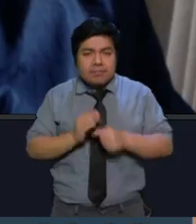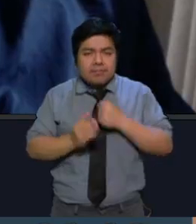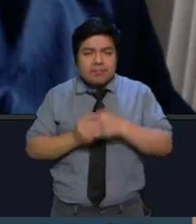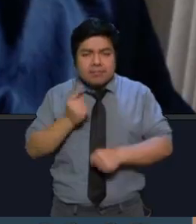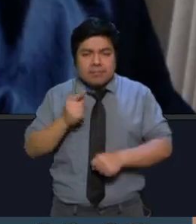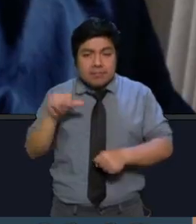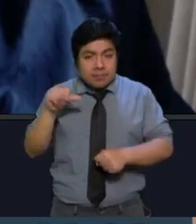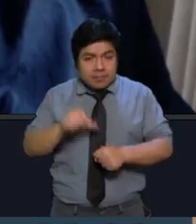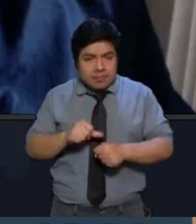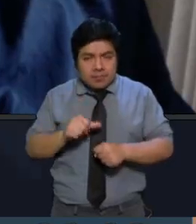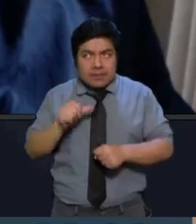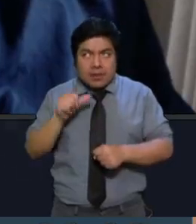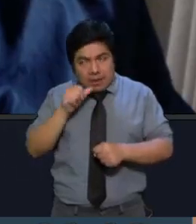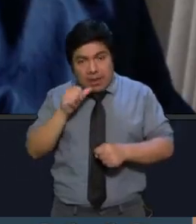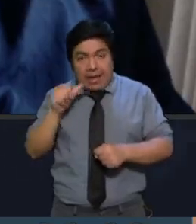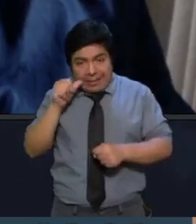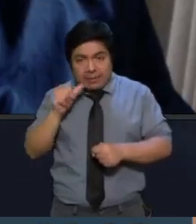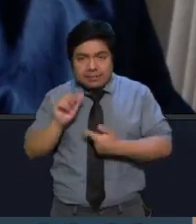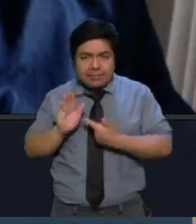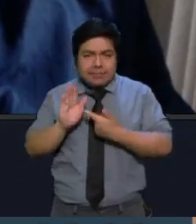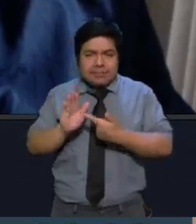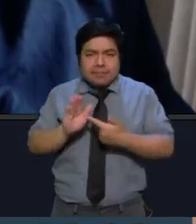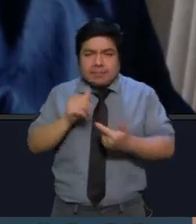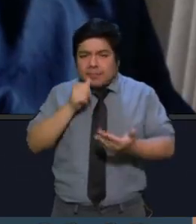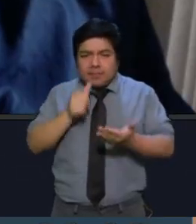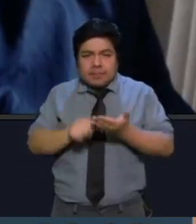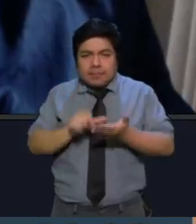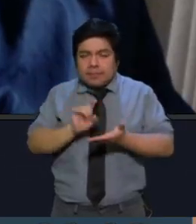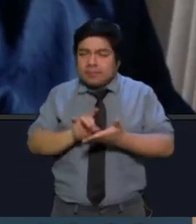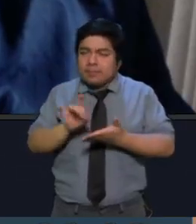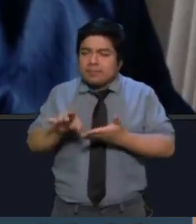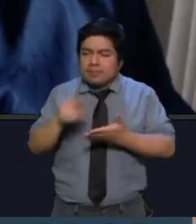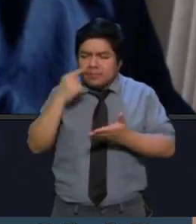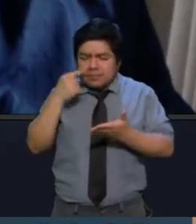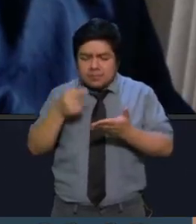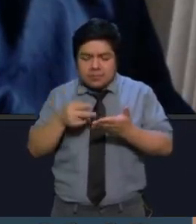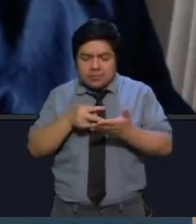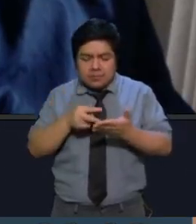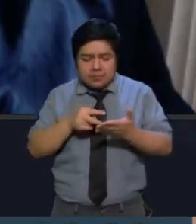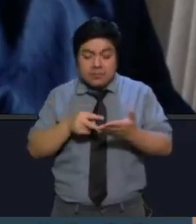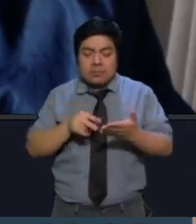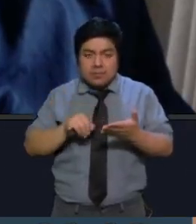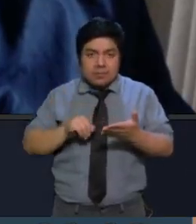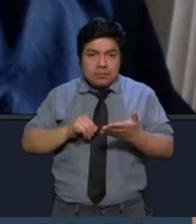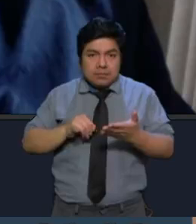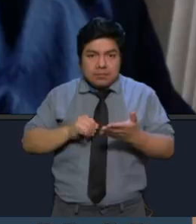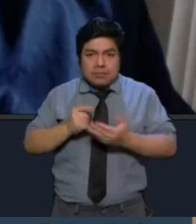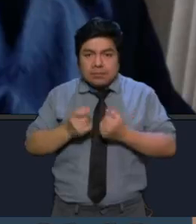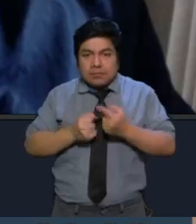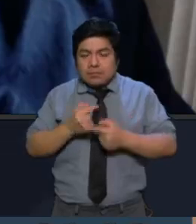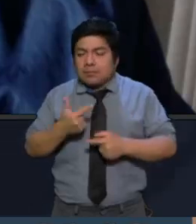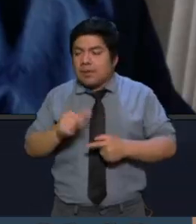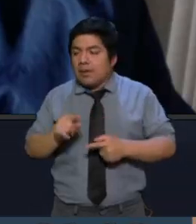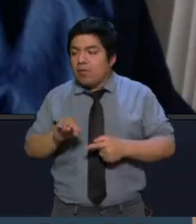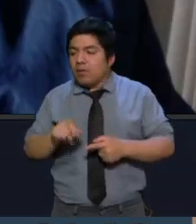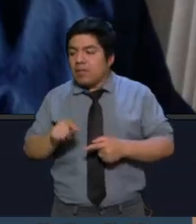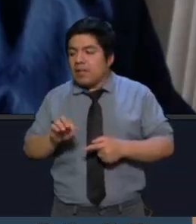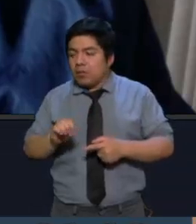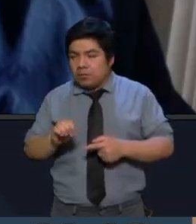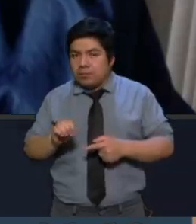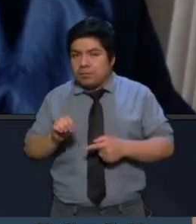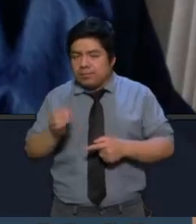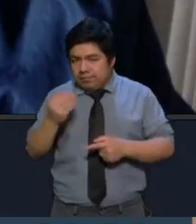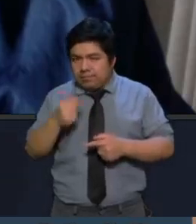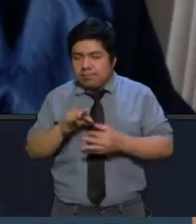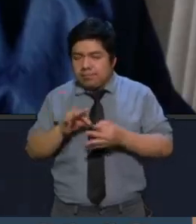se publicó, bueno, desde ayer de hecho se publicó un comunicado que llamó mucho la atención referente al uso del glifosato. Lo